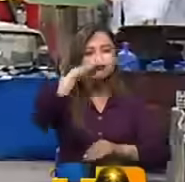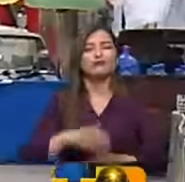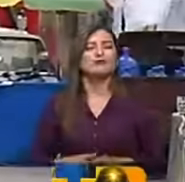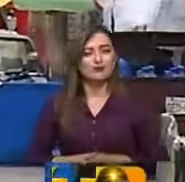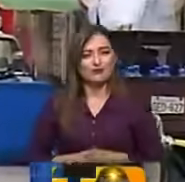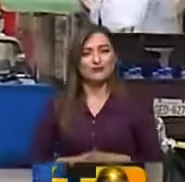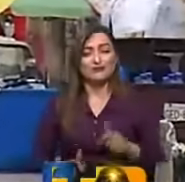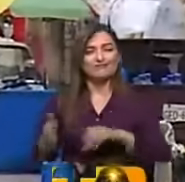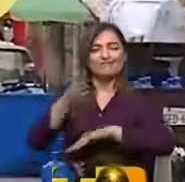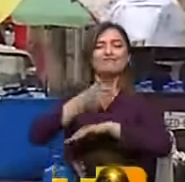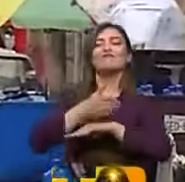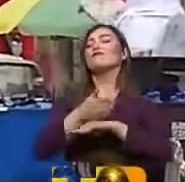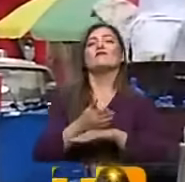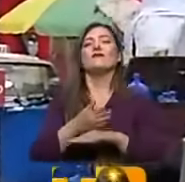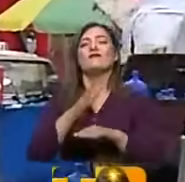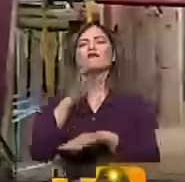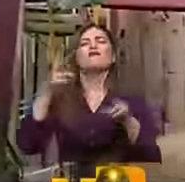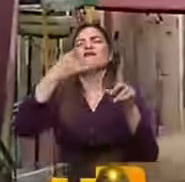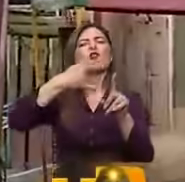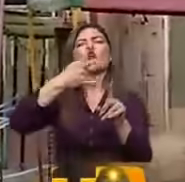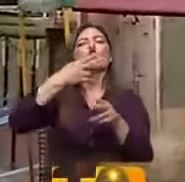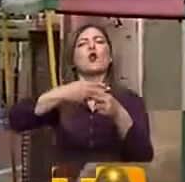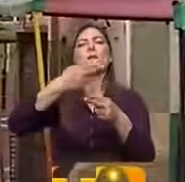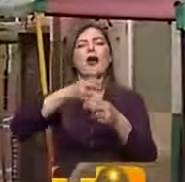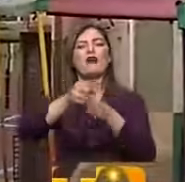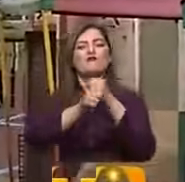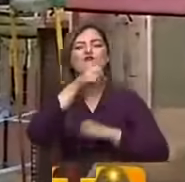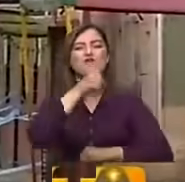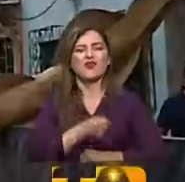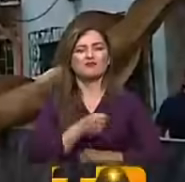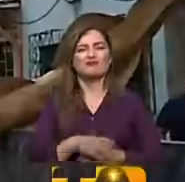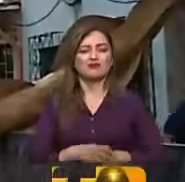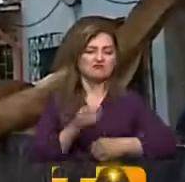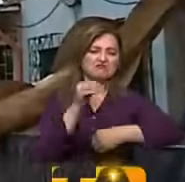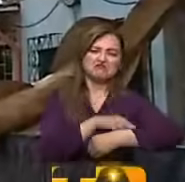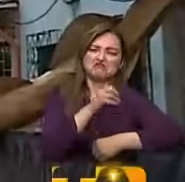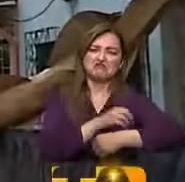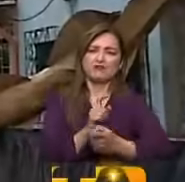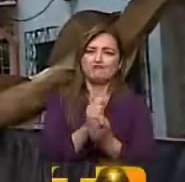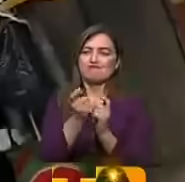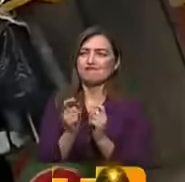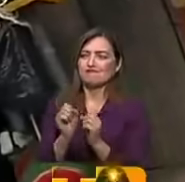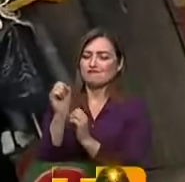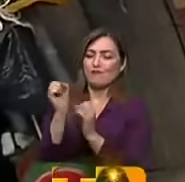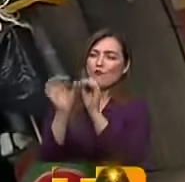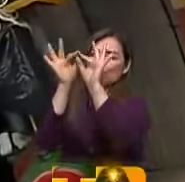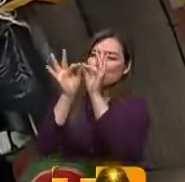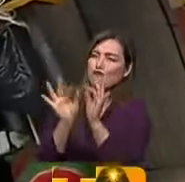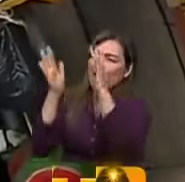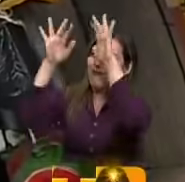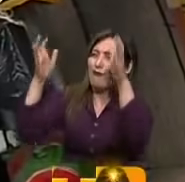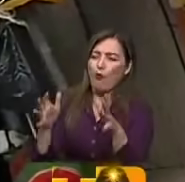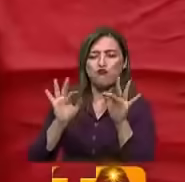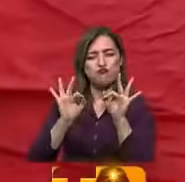público. Popularmente conocidos como años viejos, han pasado de ser simples muñecos a magistrales creaciones, personificaciones